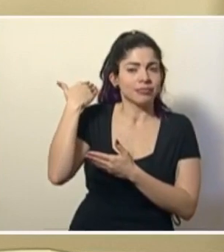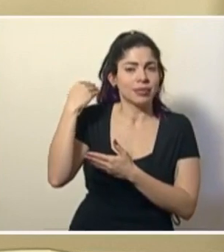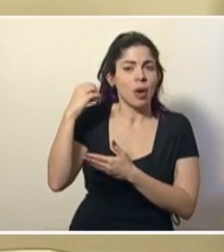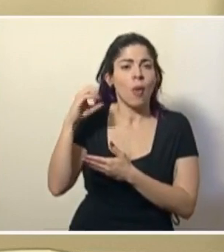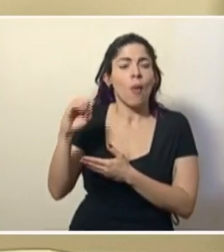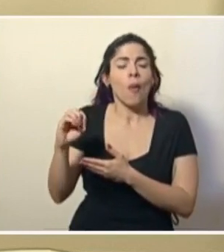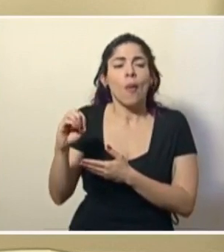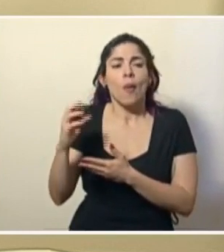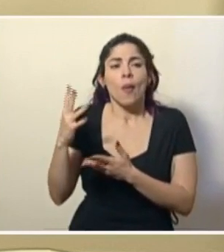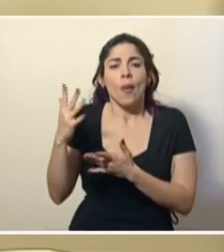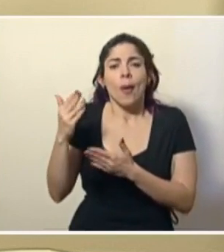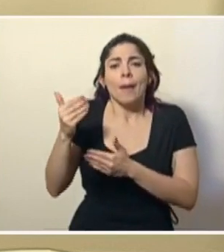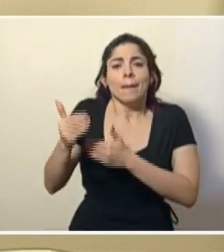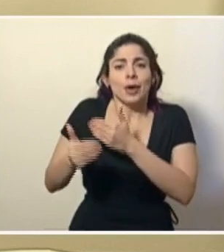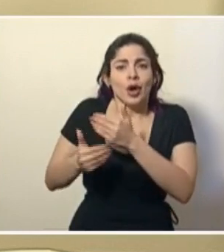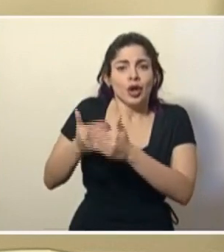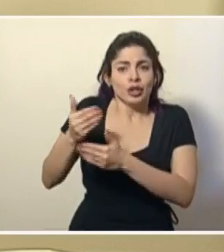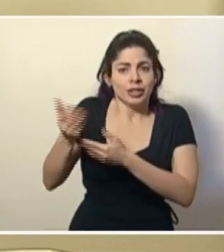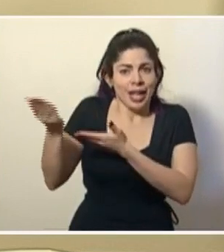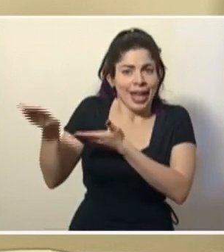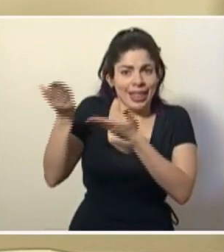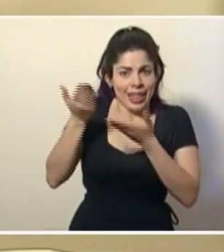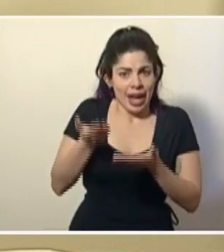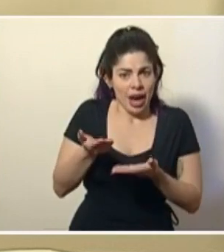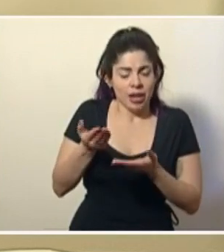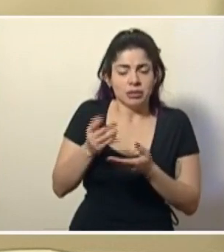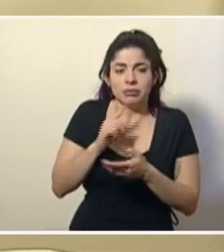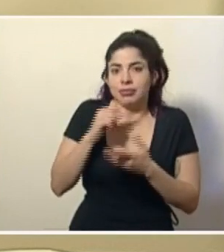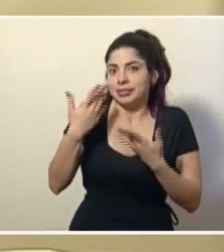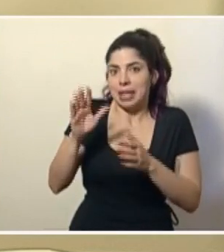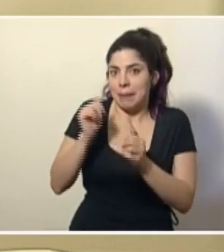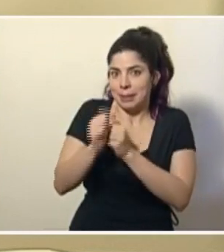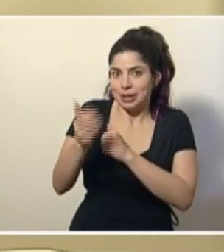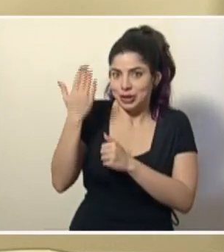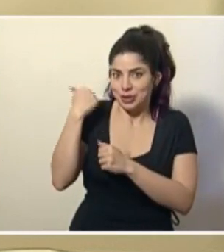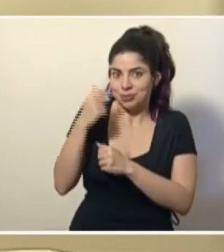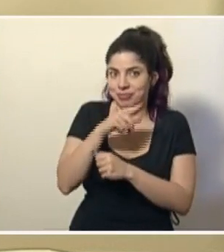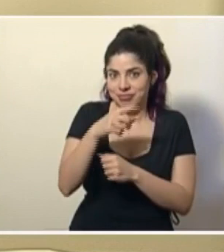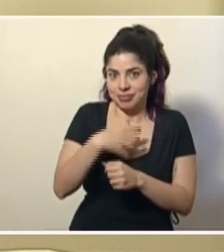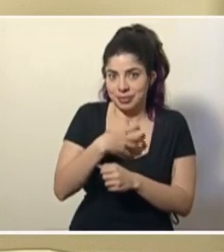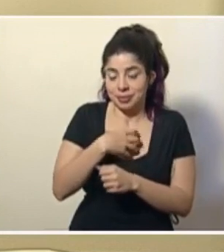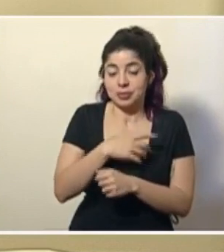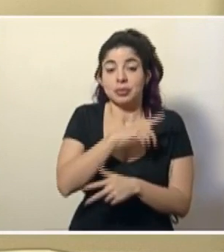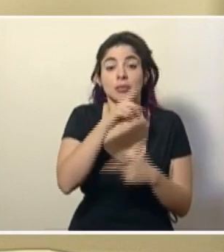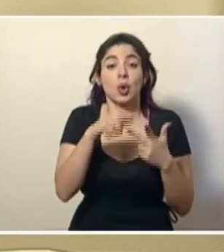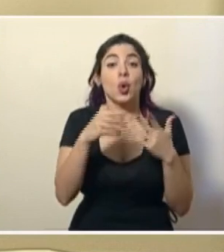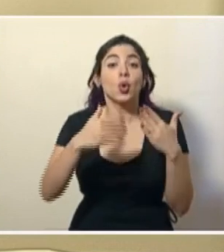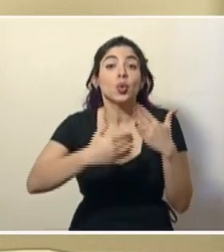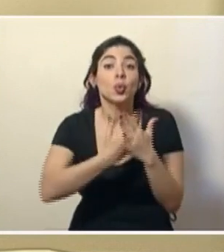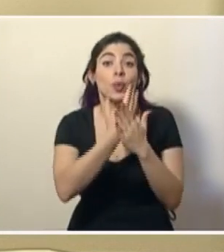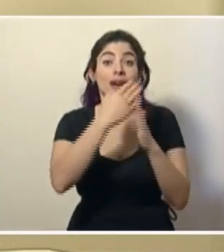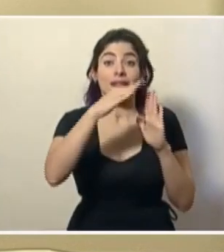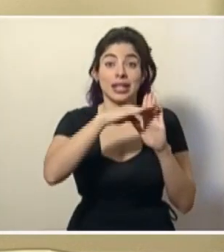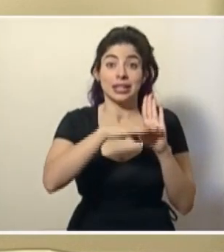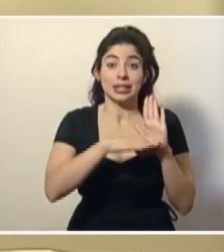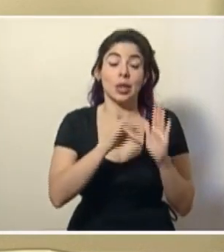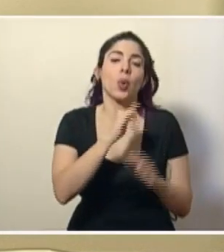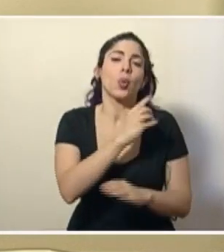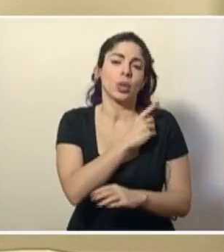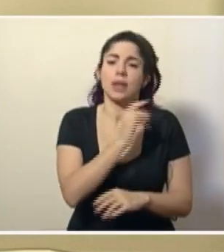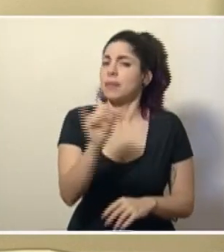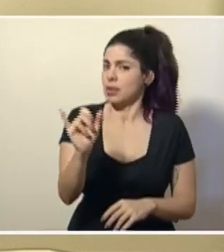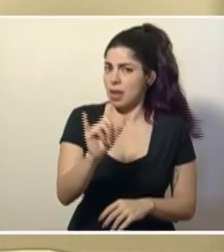ya digamos en proceso de entrega, inclusive ya pasadas. En cuanto a nuevas medidas, la Junta